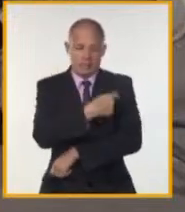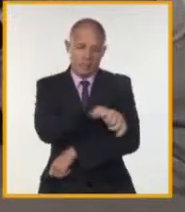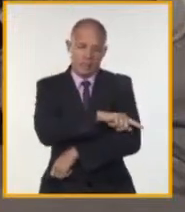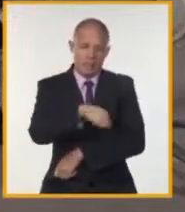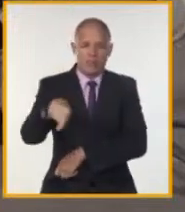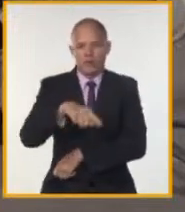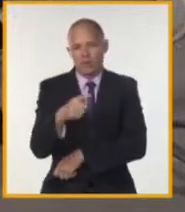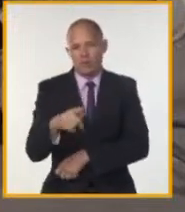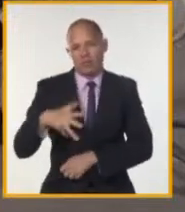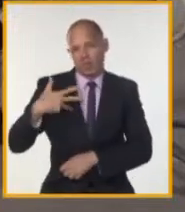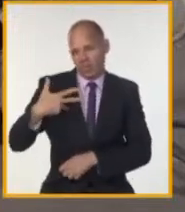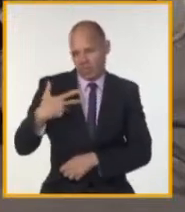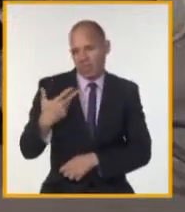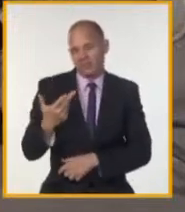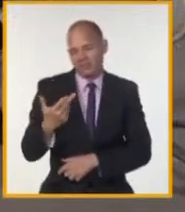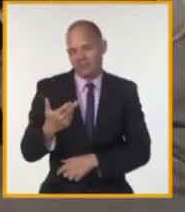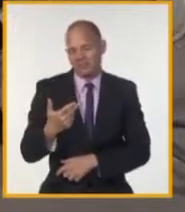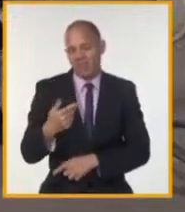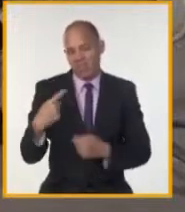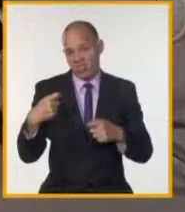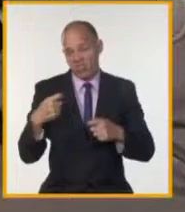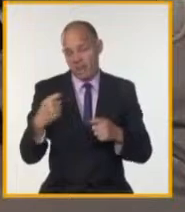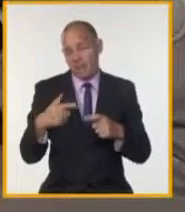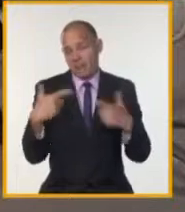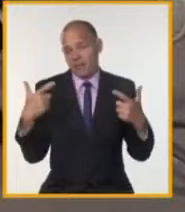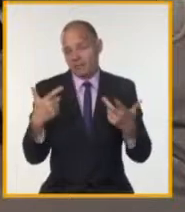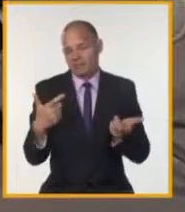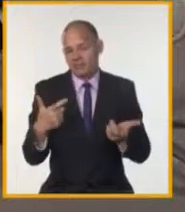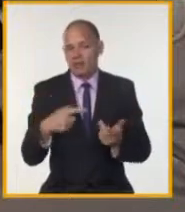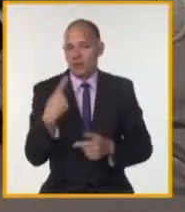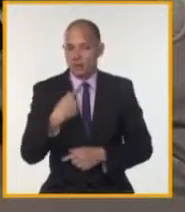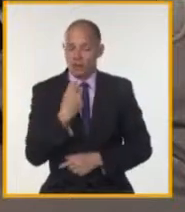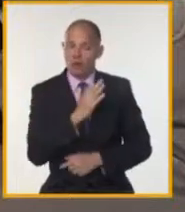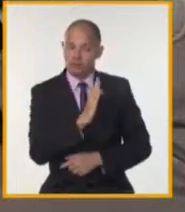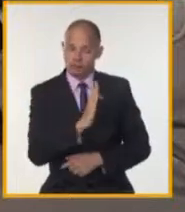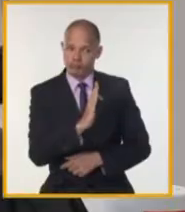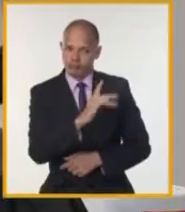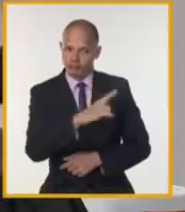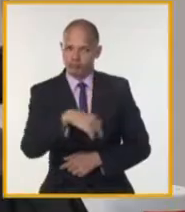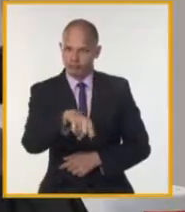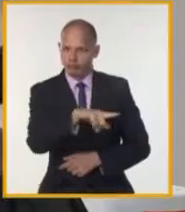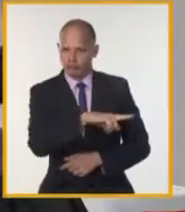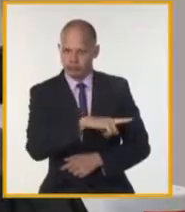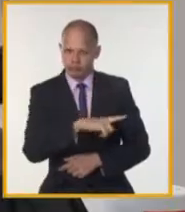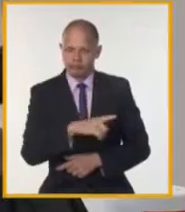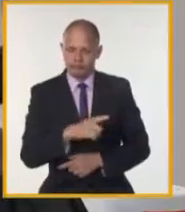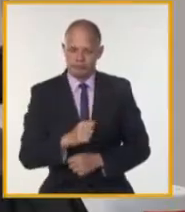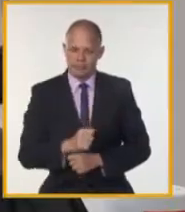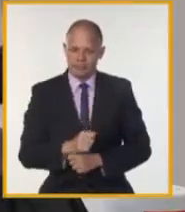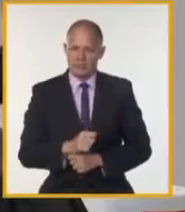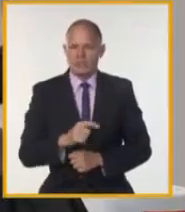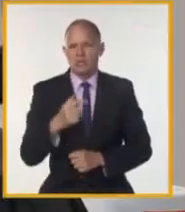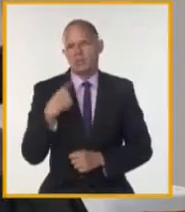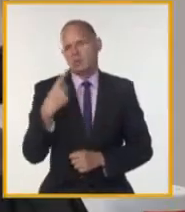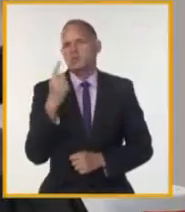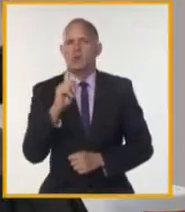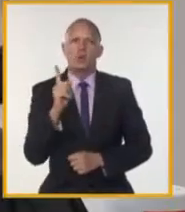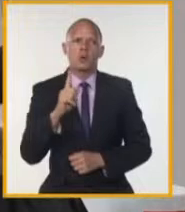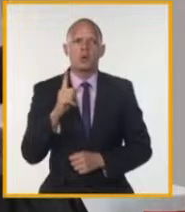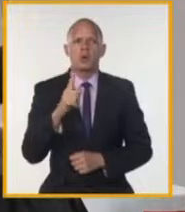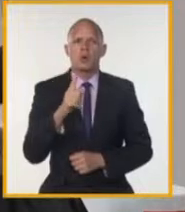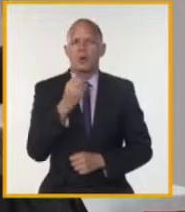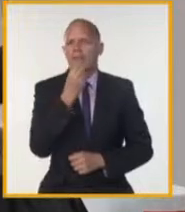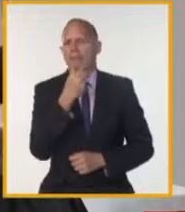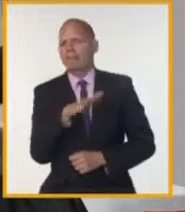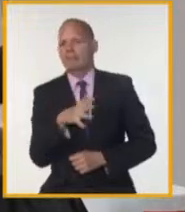es el respeto a nuestro pueblo. En ese sentido, nosotros tenemos varias insatisfacciones y la primera está,